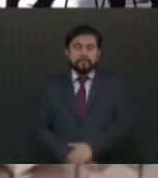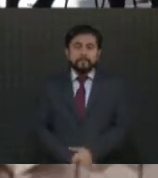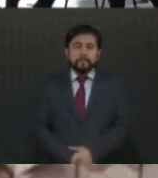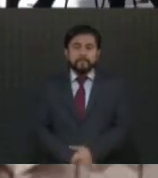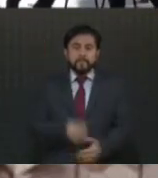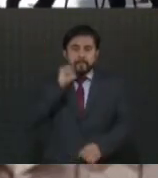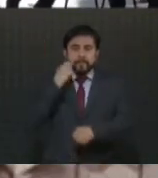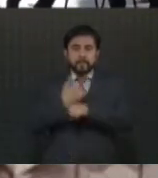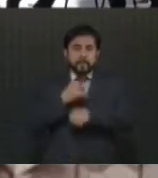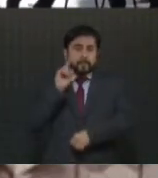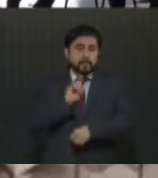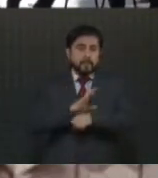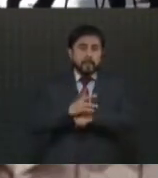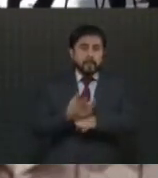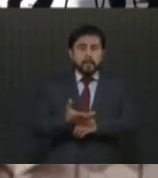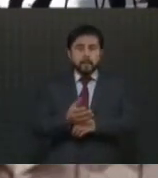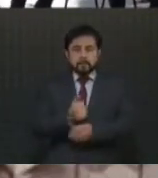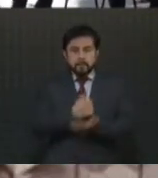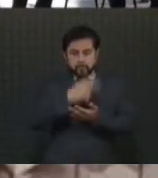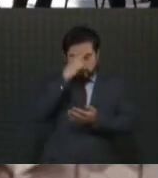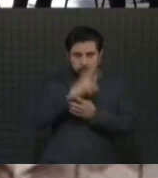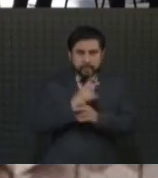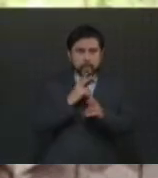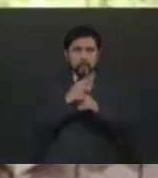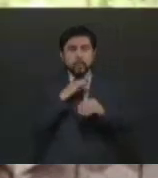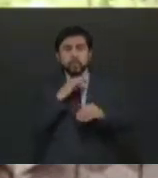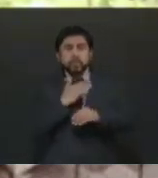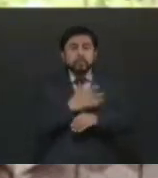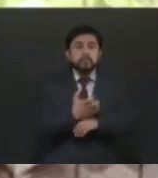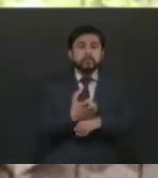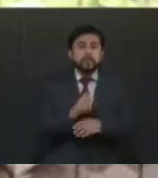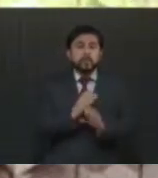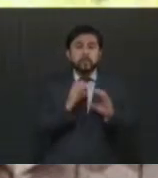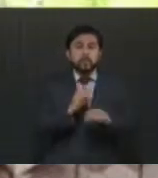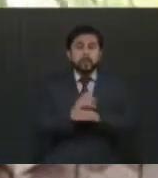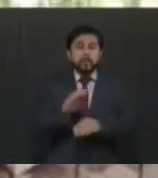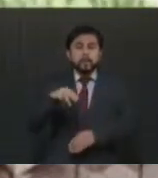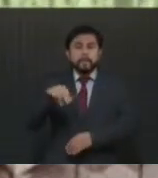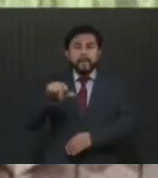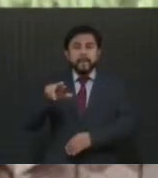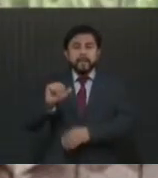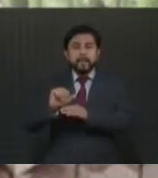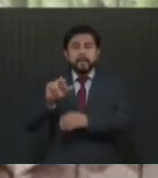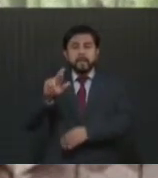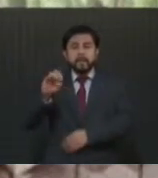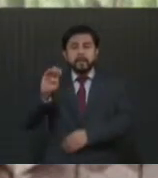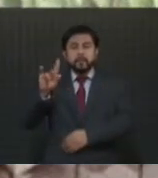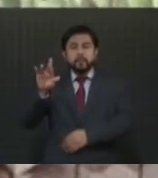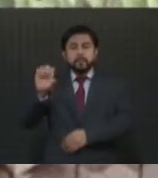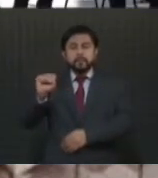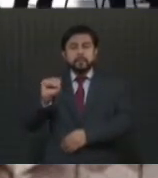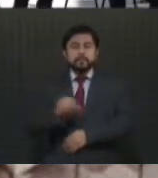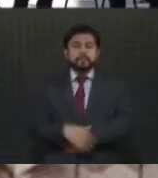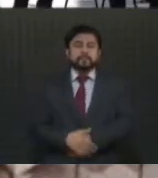La secretaria del Medio Ambiente de la Ciudad de México, doctora Marina Robles García.